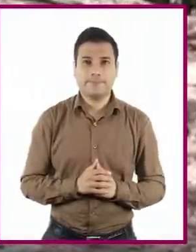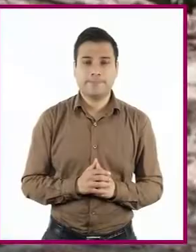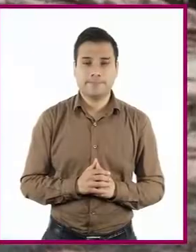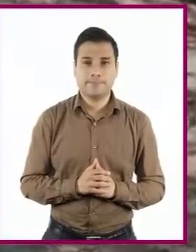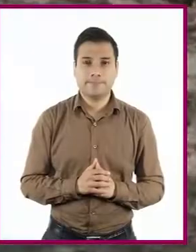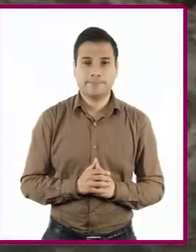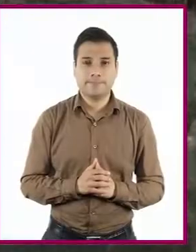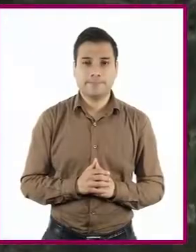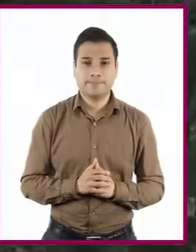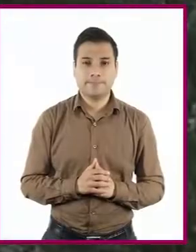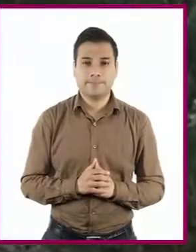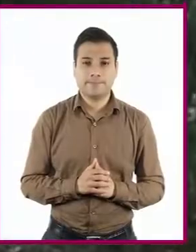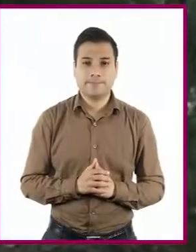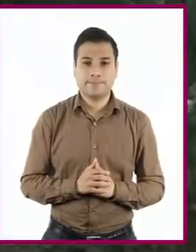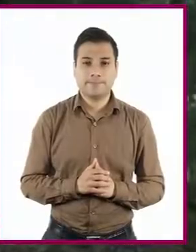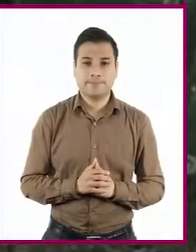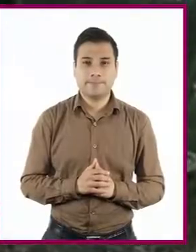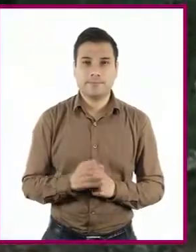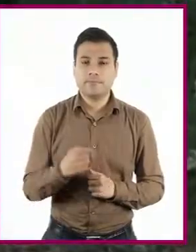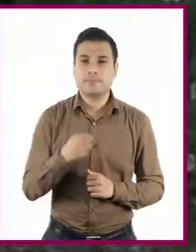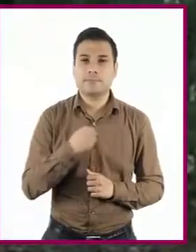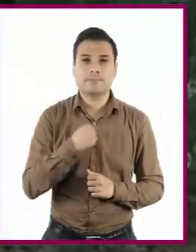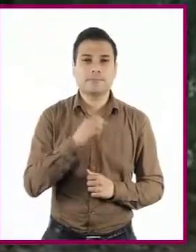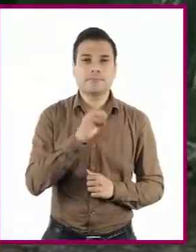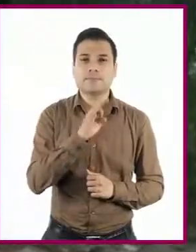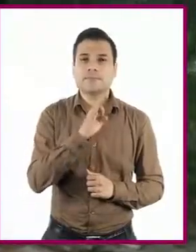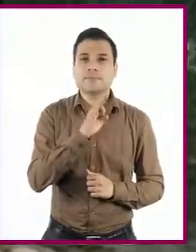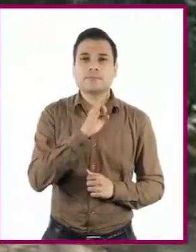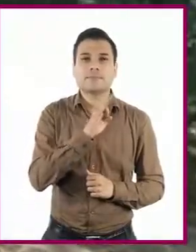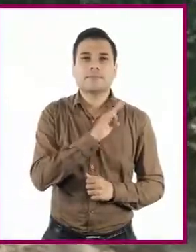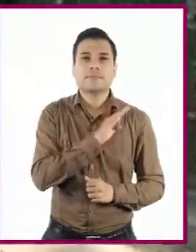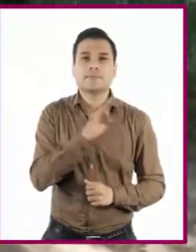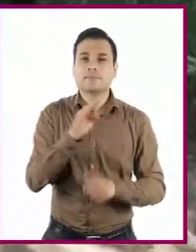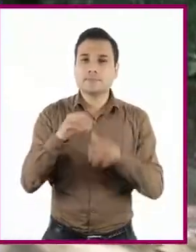Me permiten fundirme entre ellos